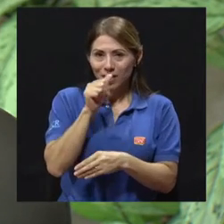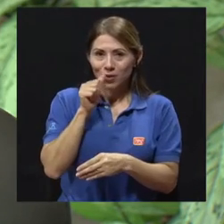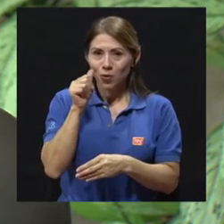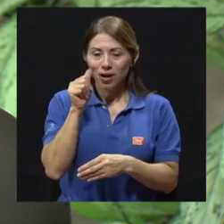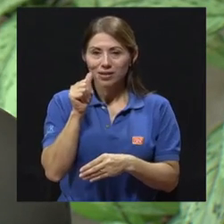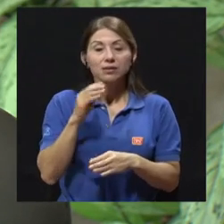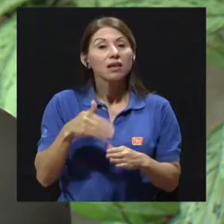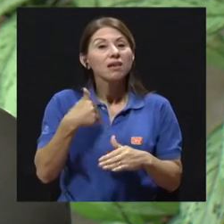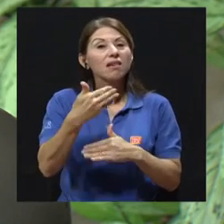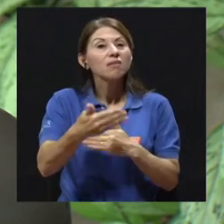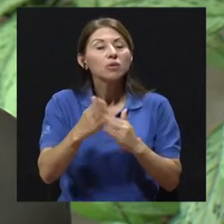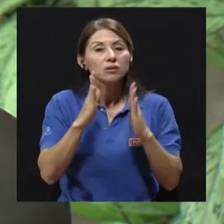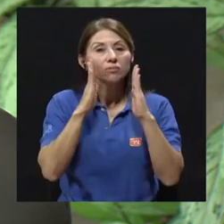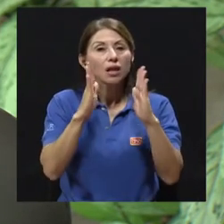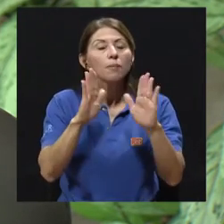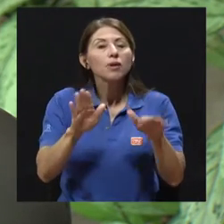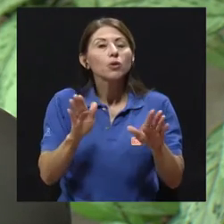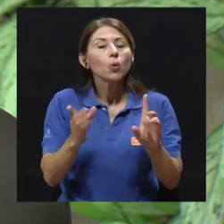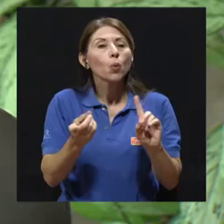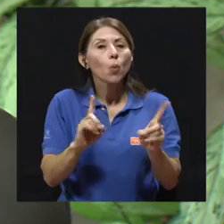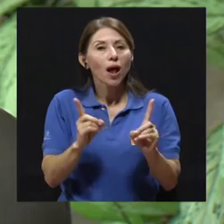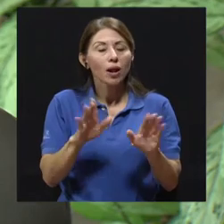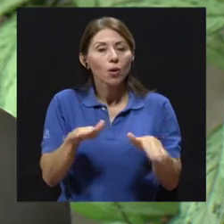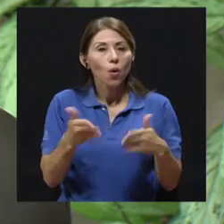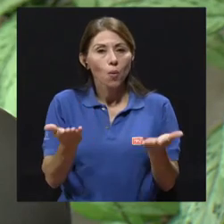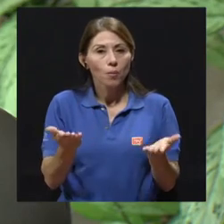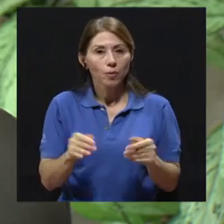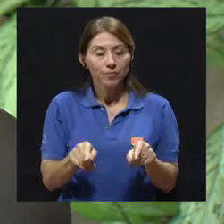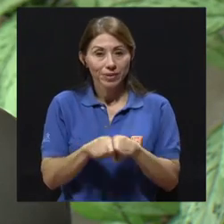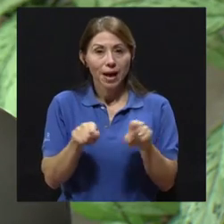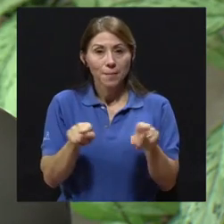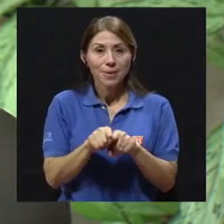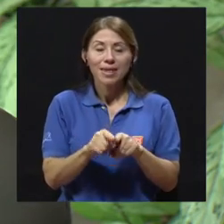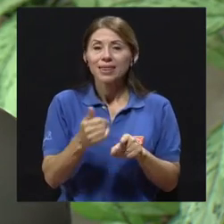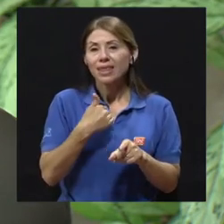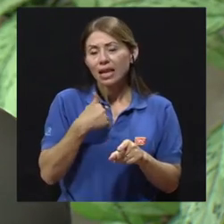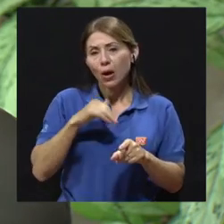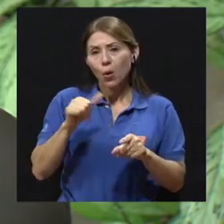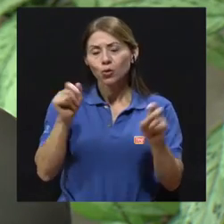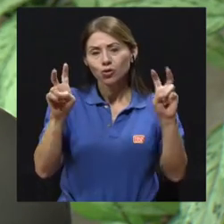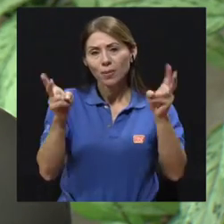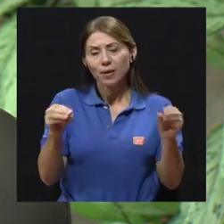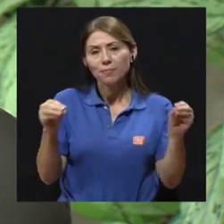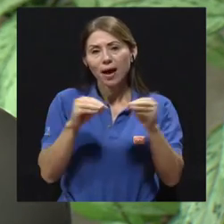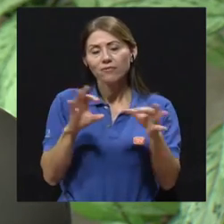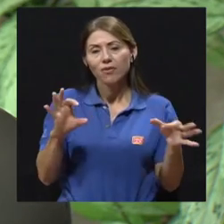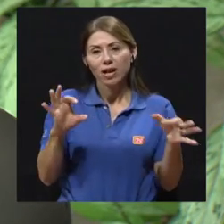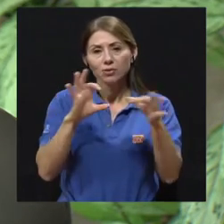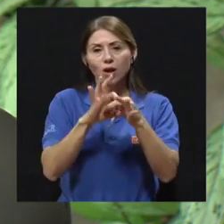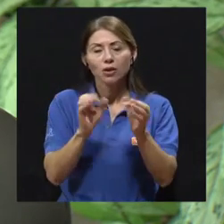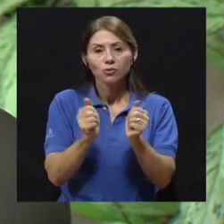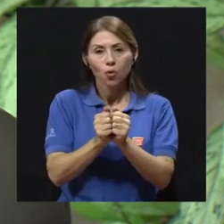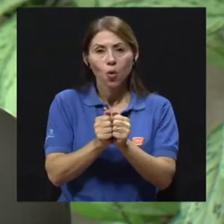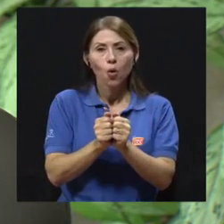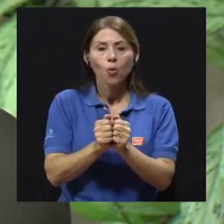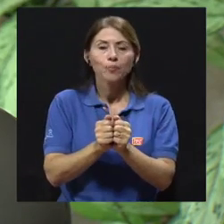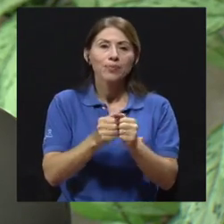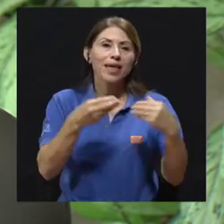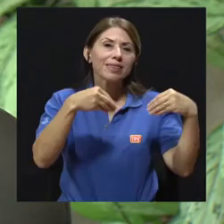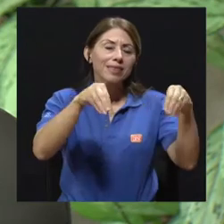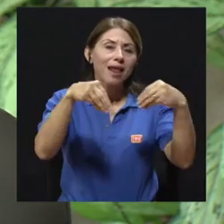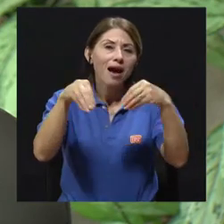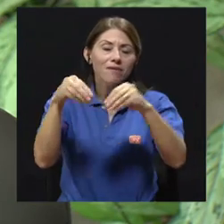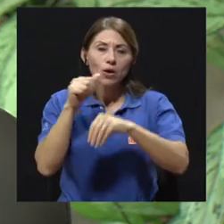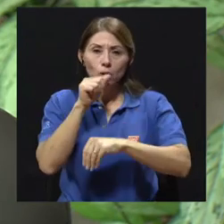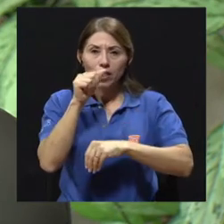el tratamiento que se le debería dar a las personas que están consumiendo. También tiene otros ejes que están más relacionados con el